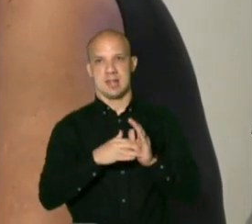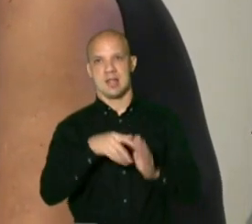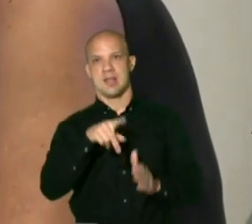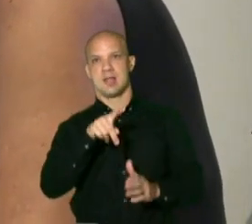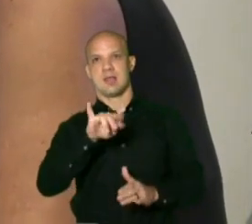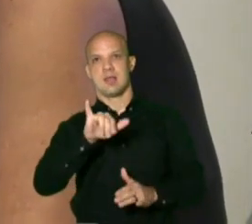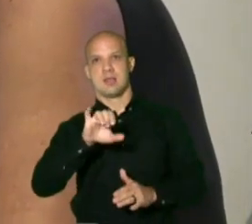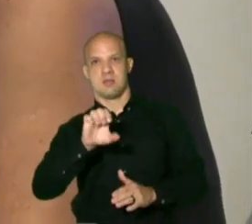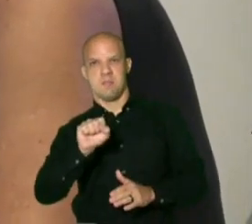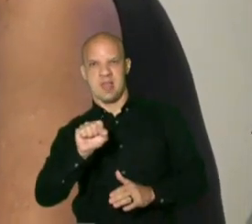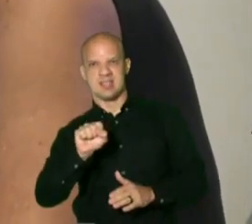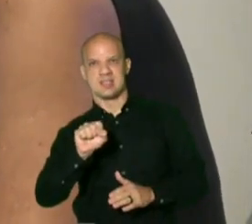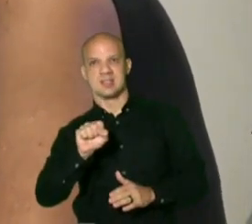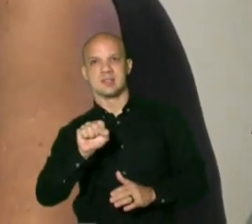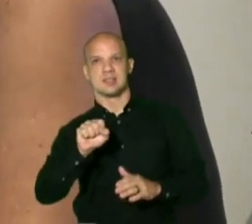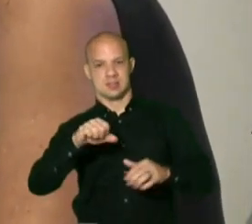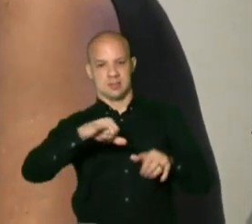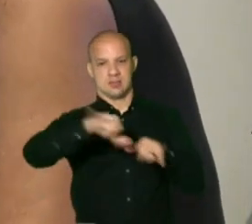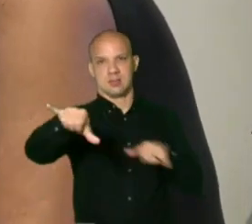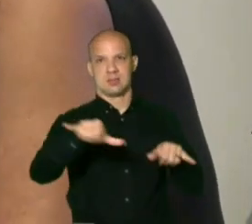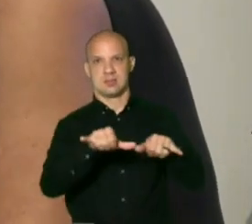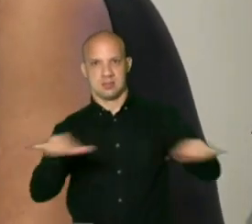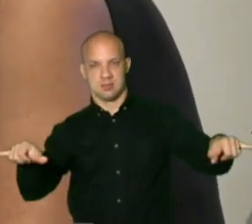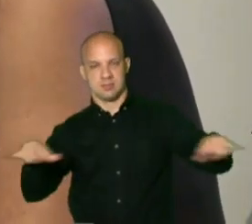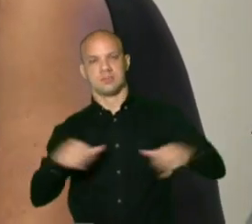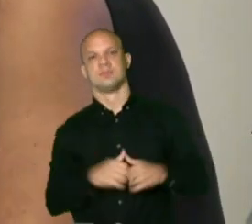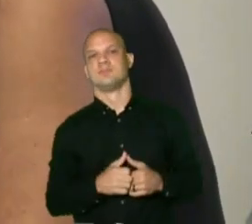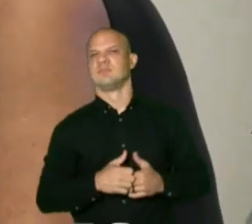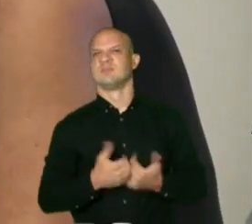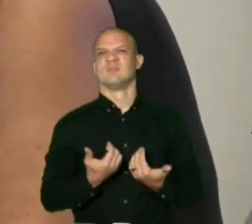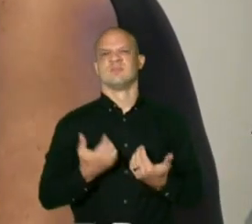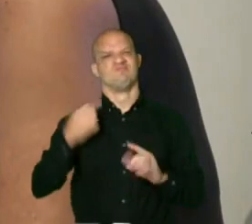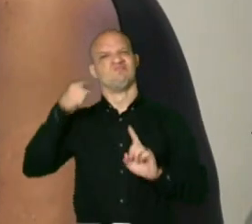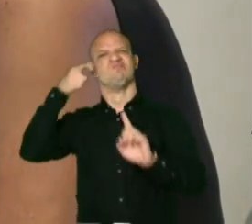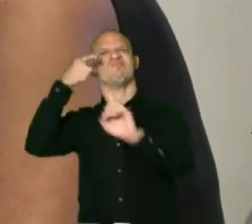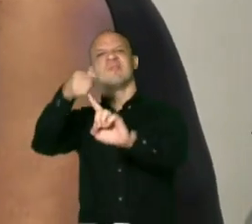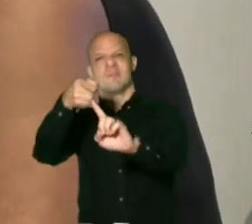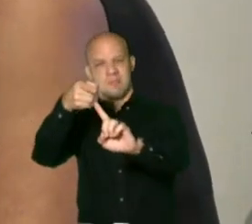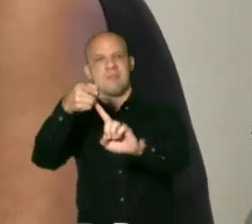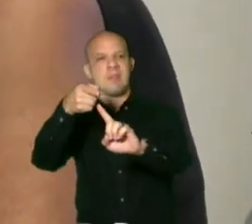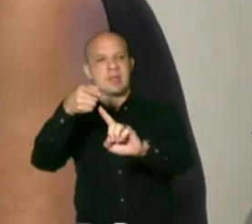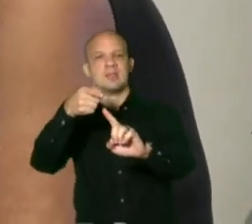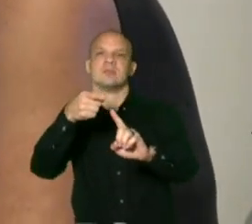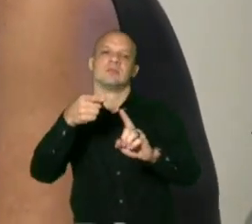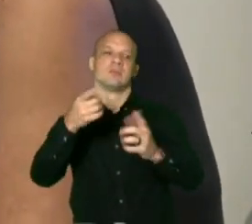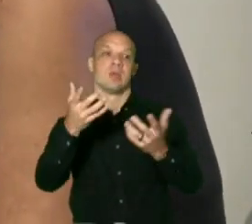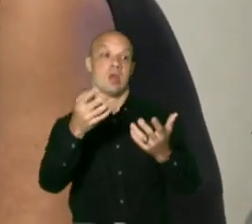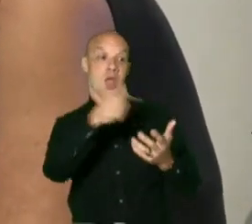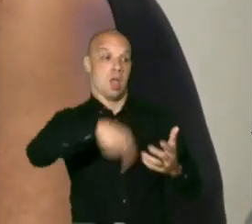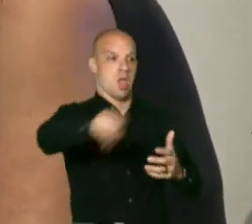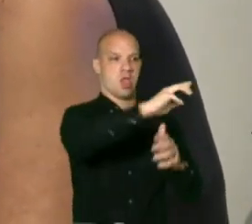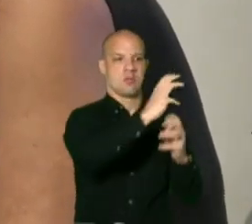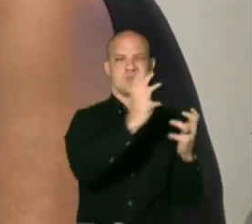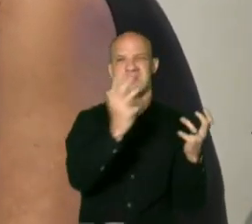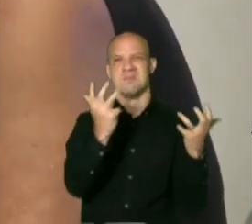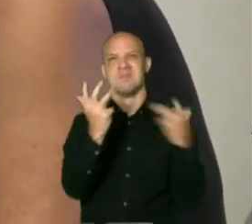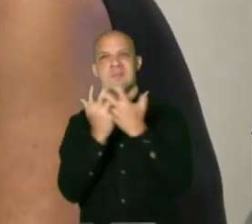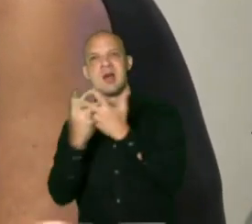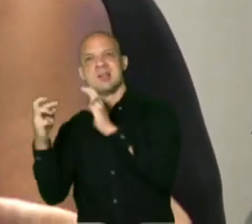intención de esto es garantizar que logremos el cumplimiento y el último mensaje es que para que todos los